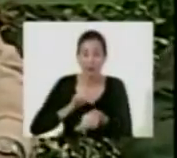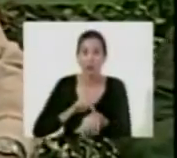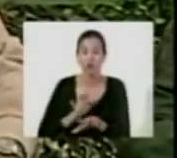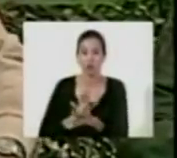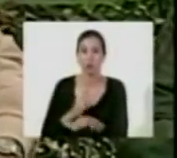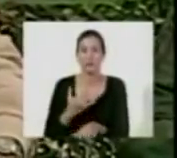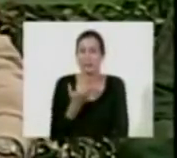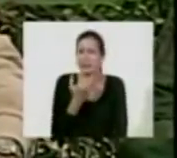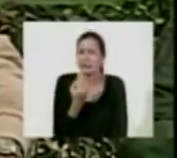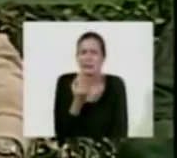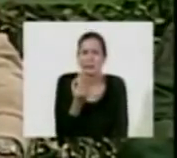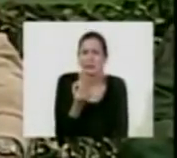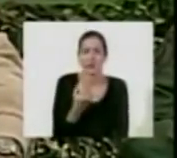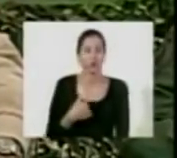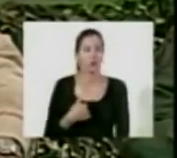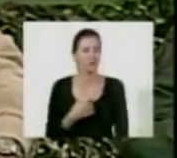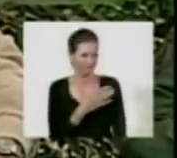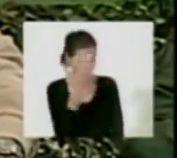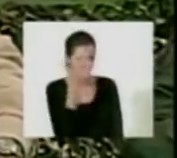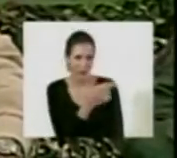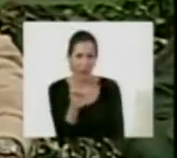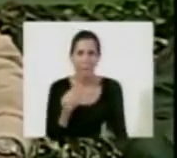jefe, compañeros militares,